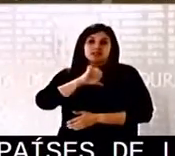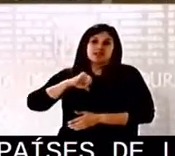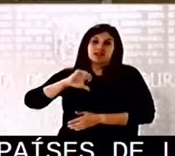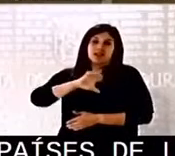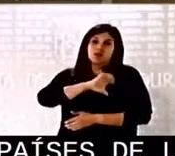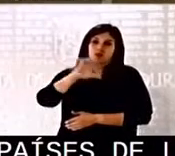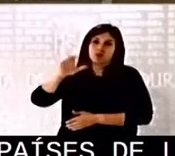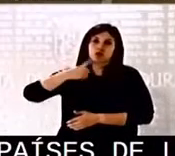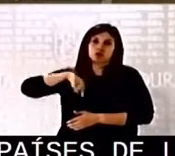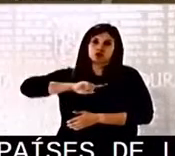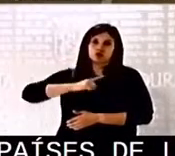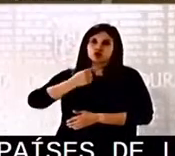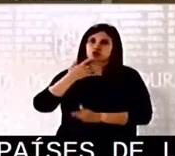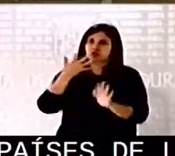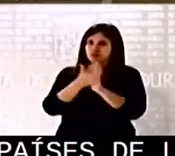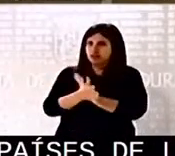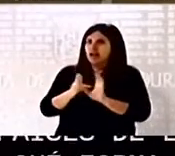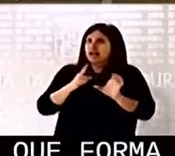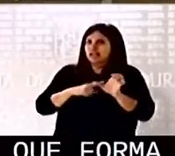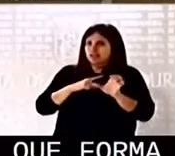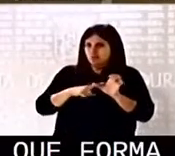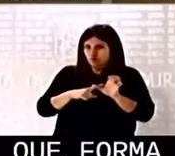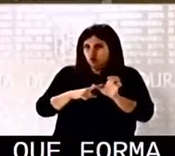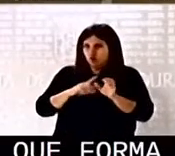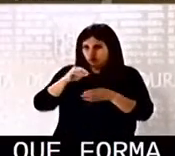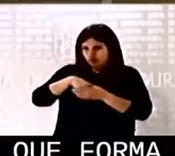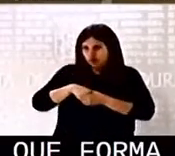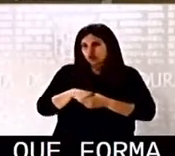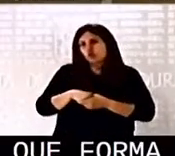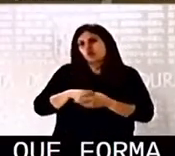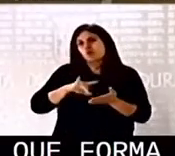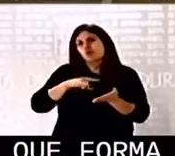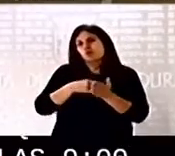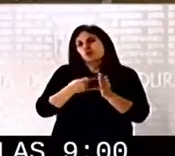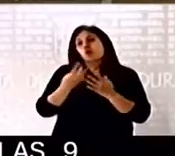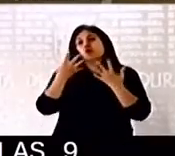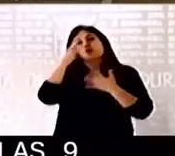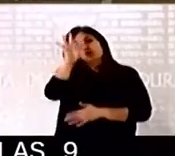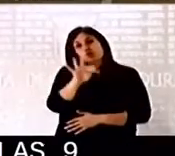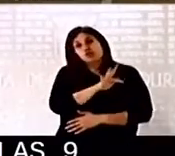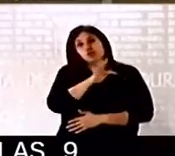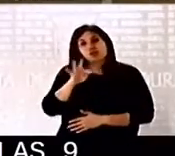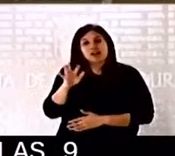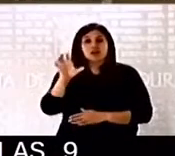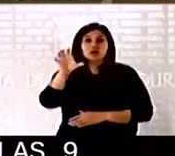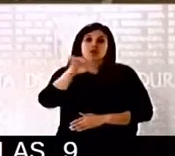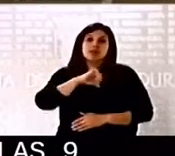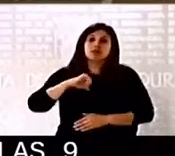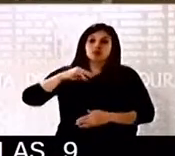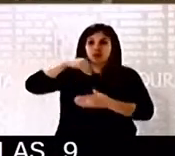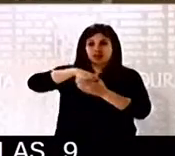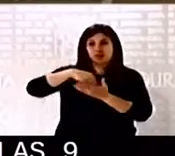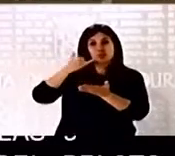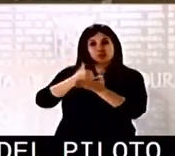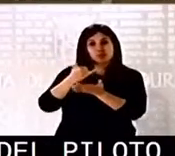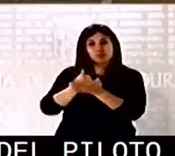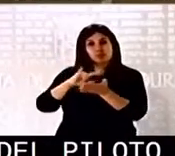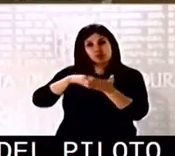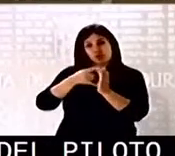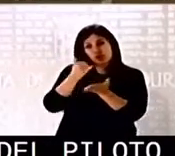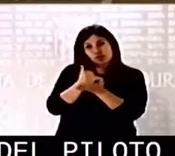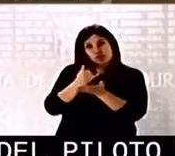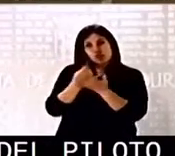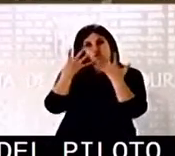digo Extremadura, que forma parte del piloto, como ustedes saben, de las 9 comunidades autónomas que forman parte del piloto. Me parece que el día 6 de